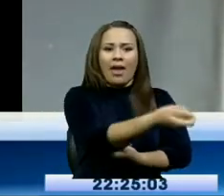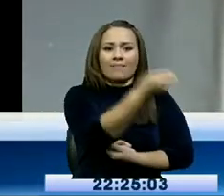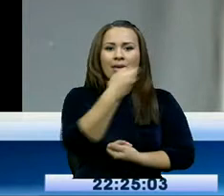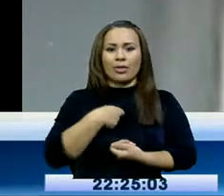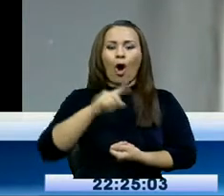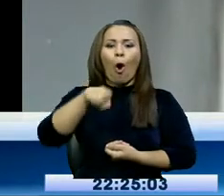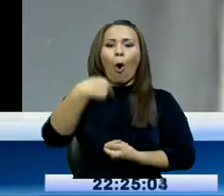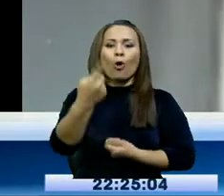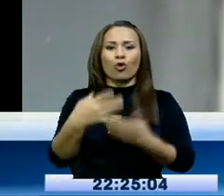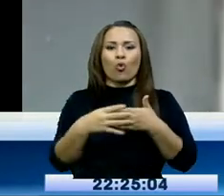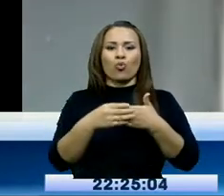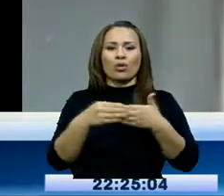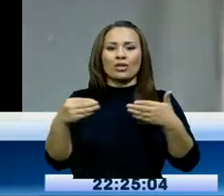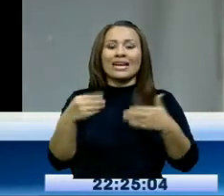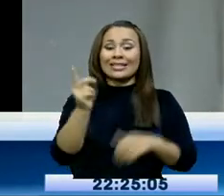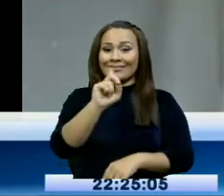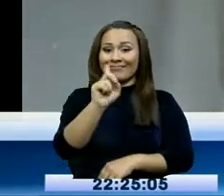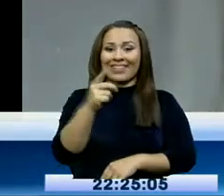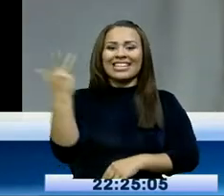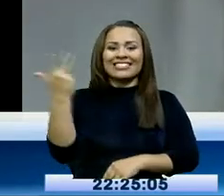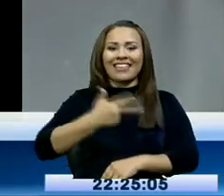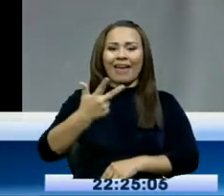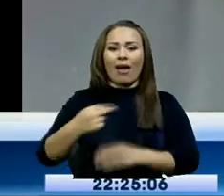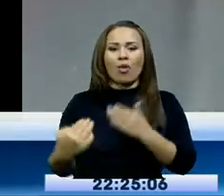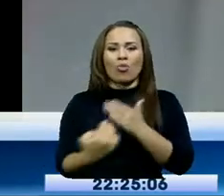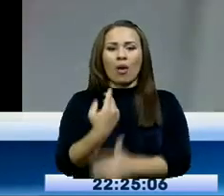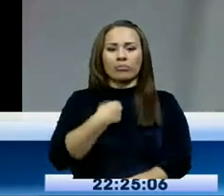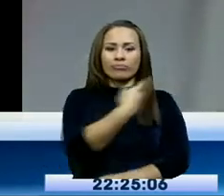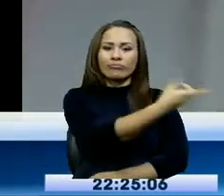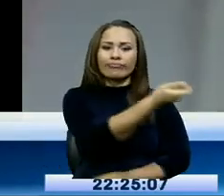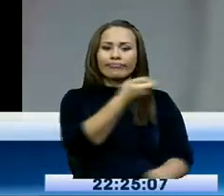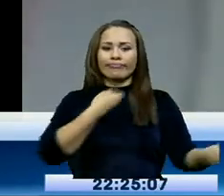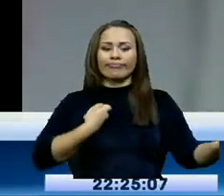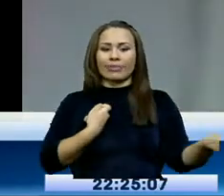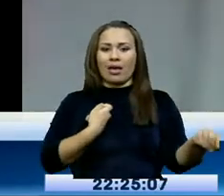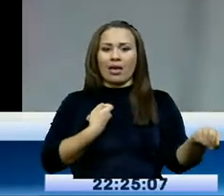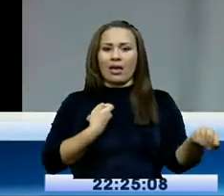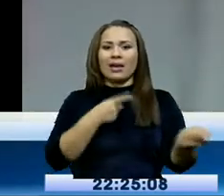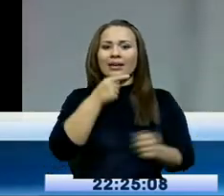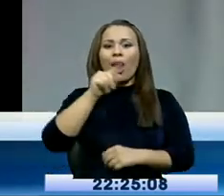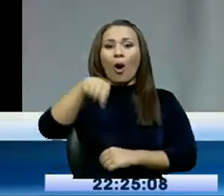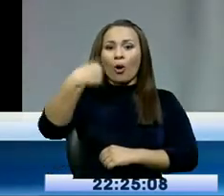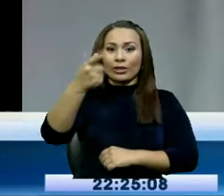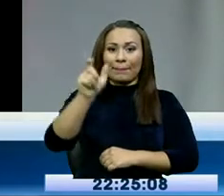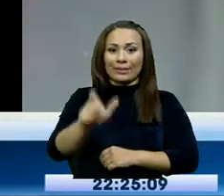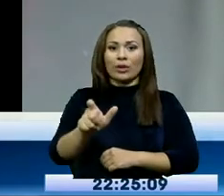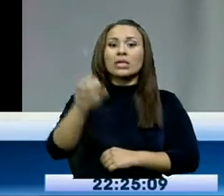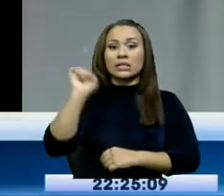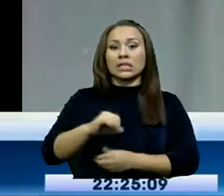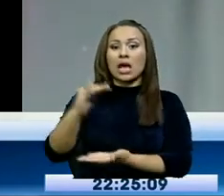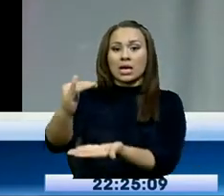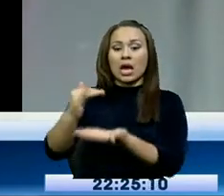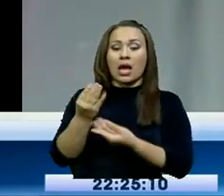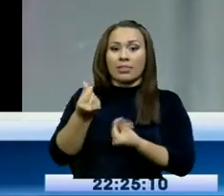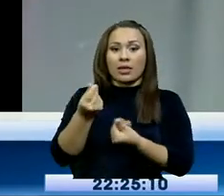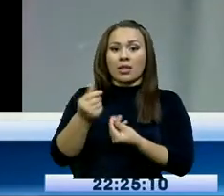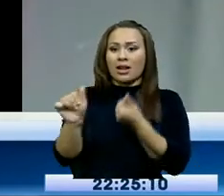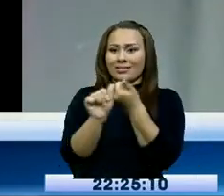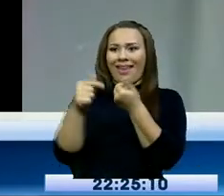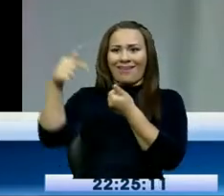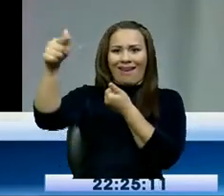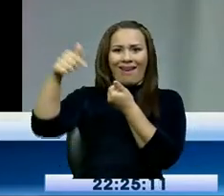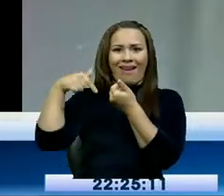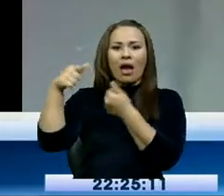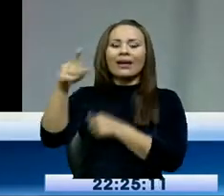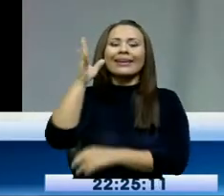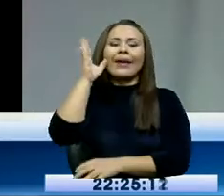con otro cliente del banco que posteriormente me enteré que había sacado una fuerte cantidad de dinero para una empresa cerca mío, un vecino